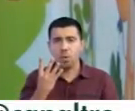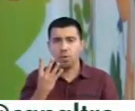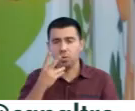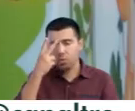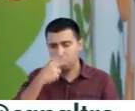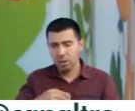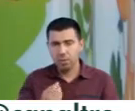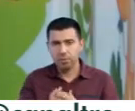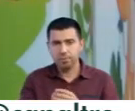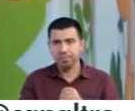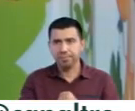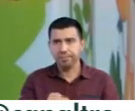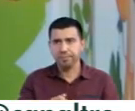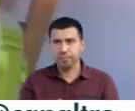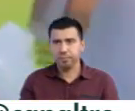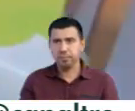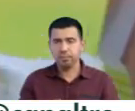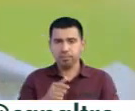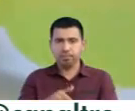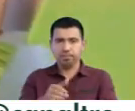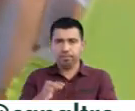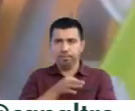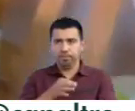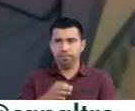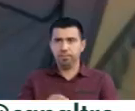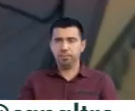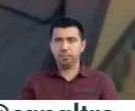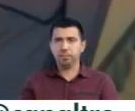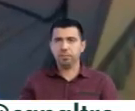anunciaron que serían prematuros.